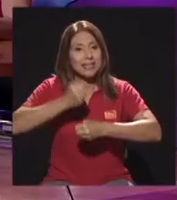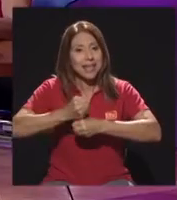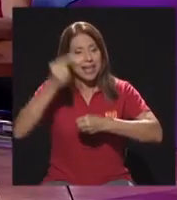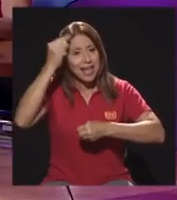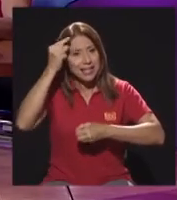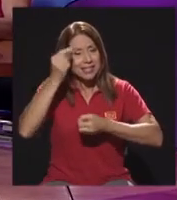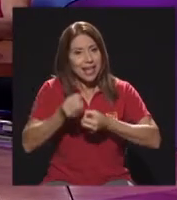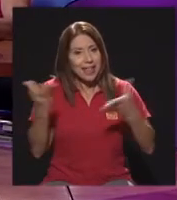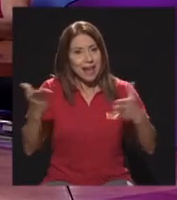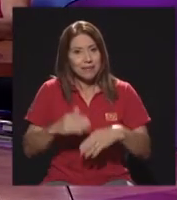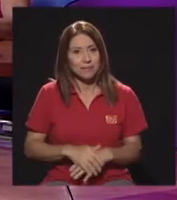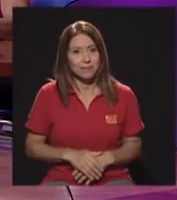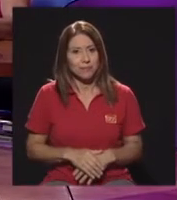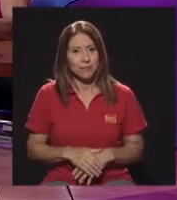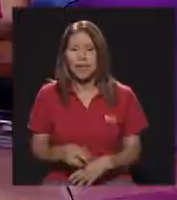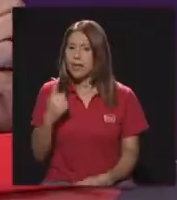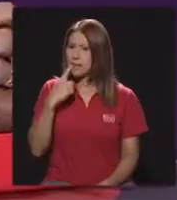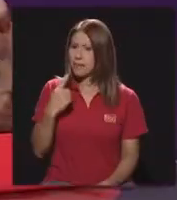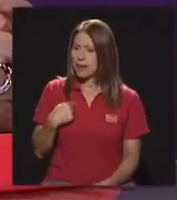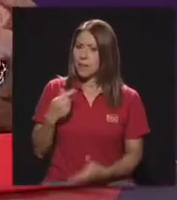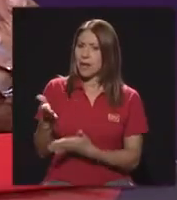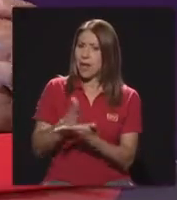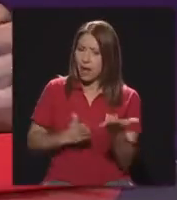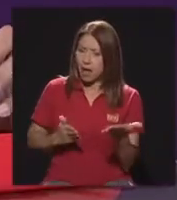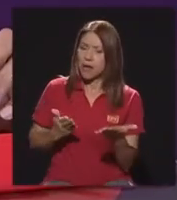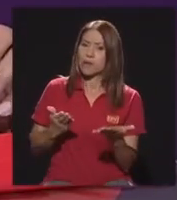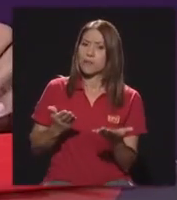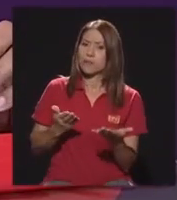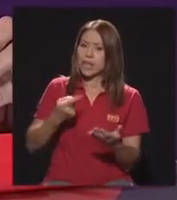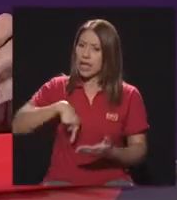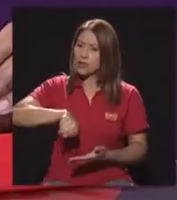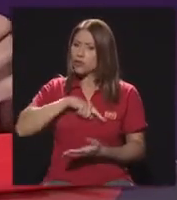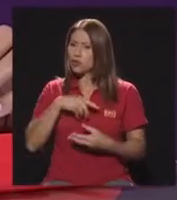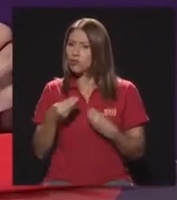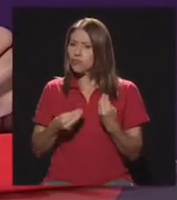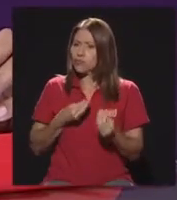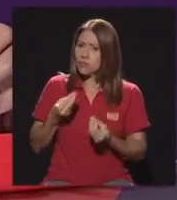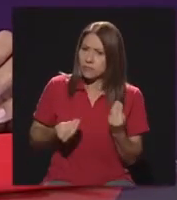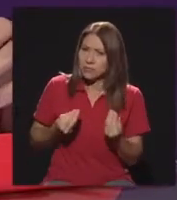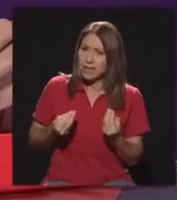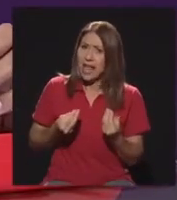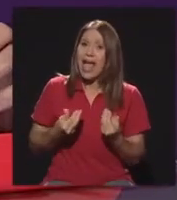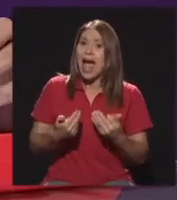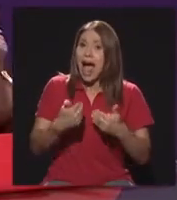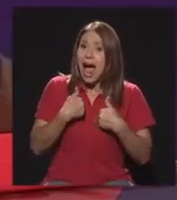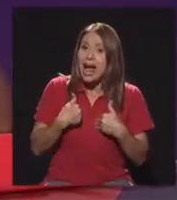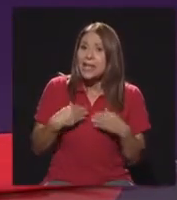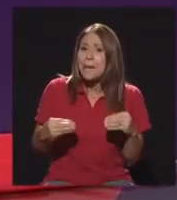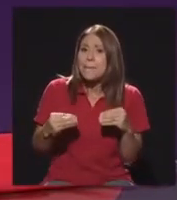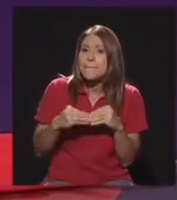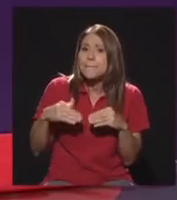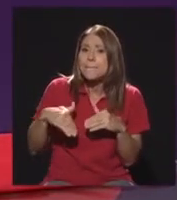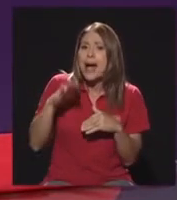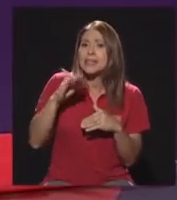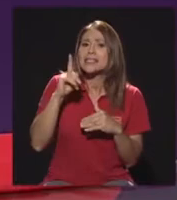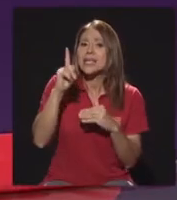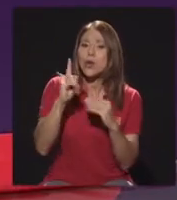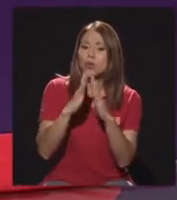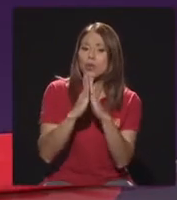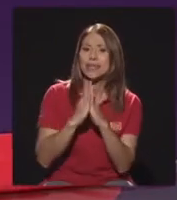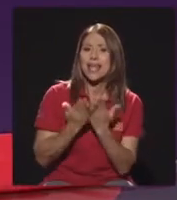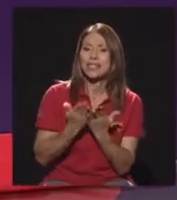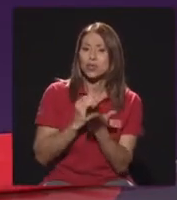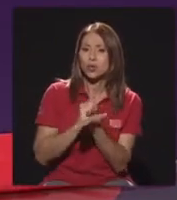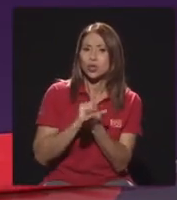dígame una cosa que que nos ha intrigado existe más de un texto sagrado porque bueno ahora aquí hay